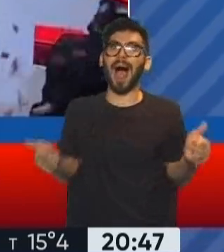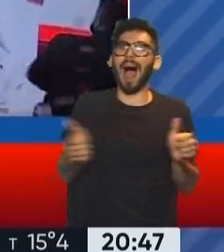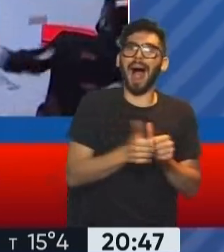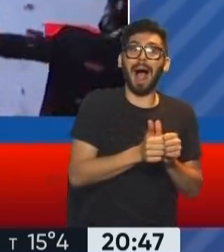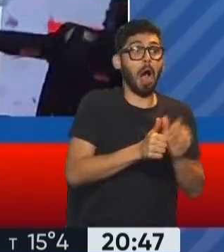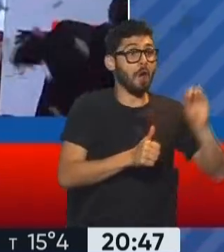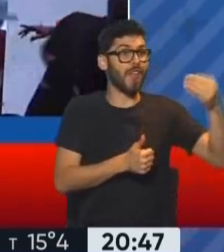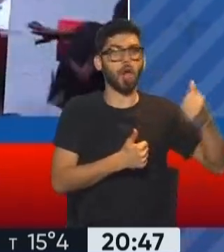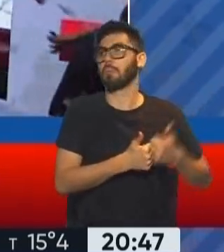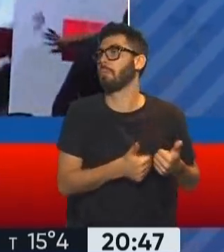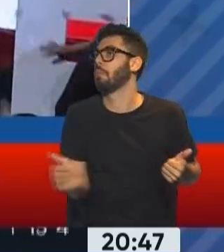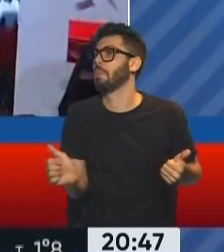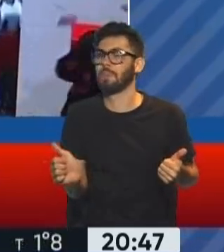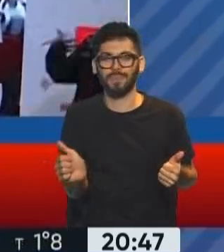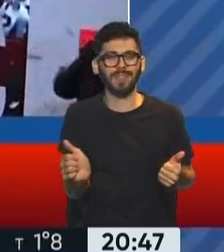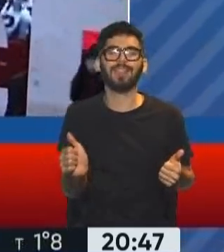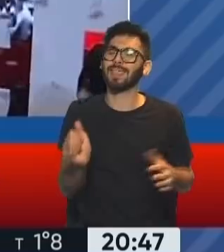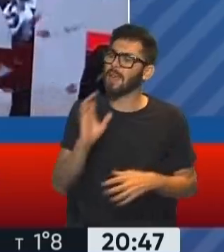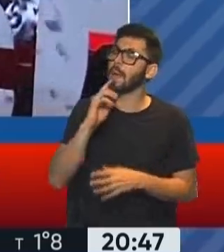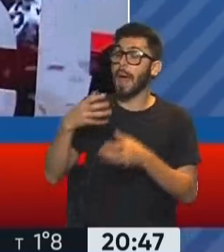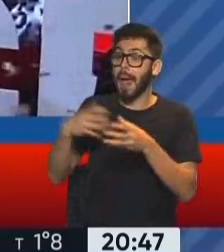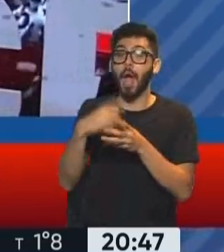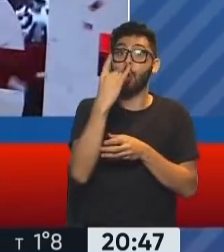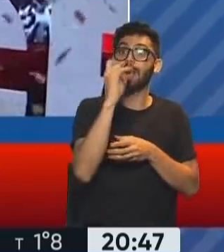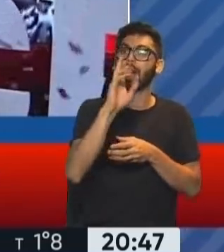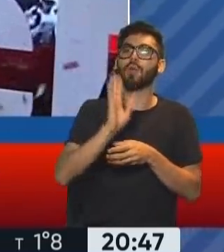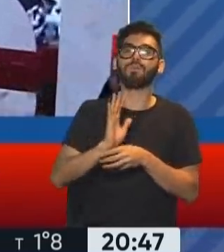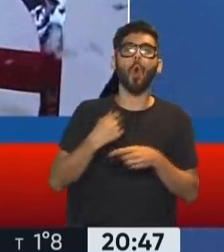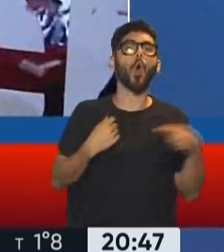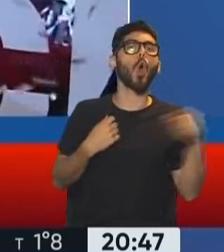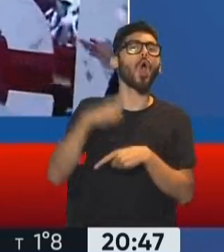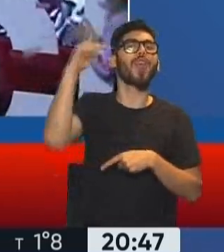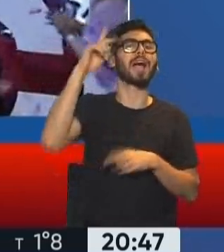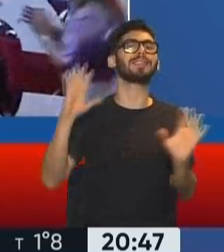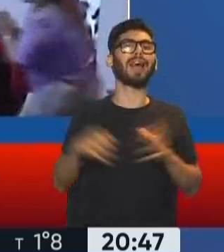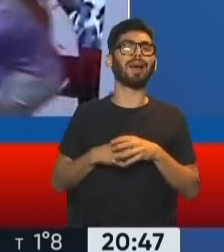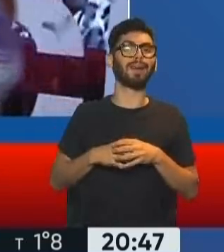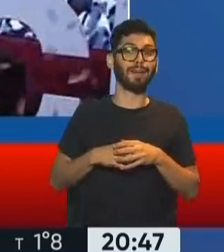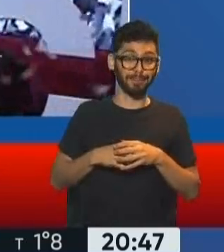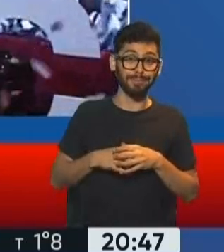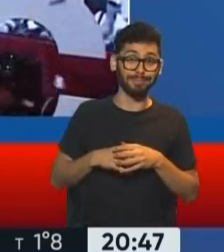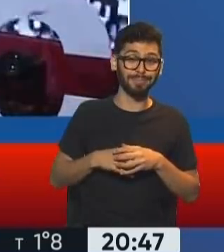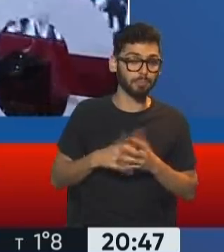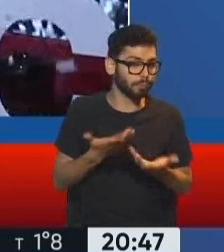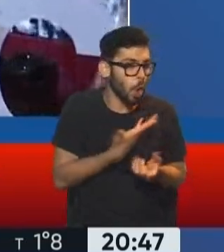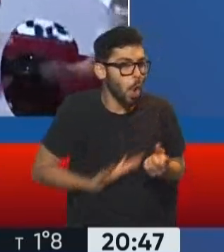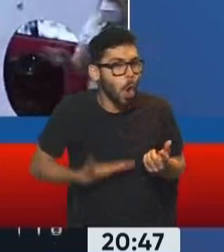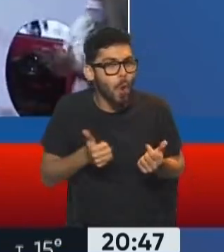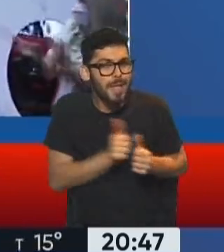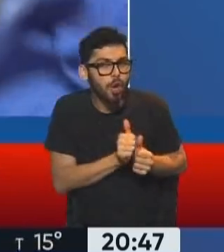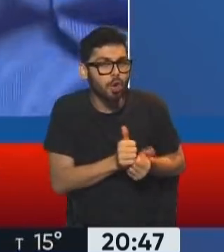en el lugar del antikirchnerismo, digamos, y se gobierno. plegaron a esa bandera. Pero eran parte ahora del gobierno. van a tratar